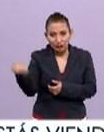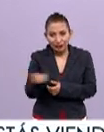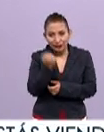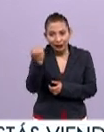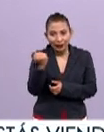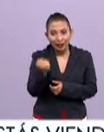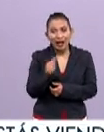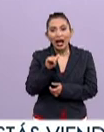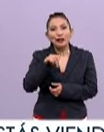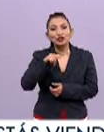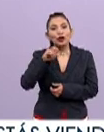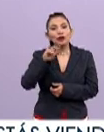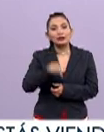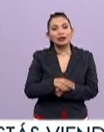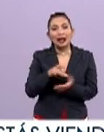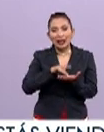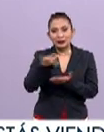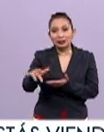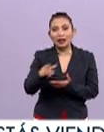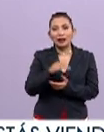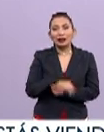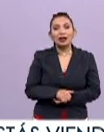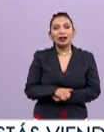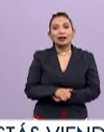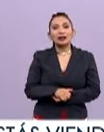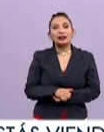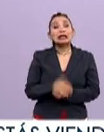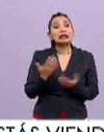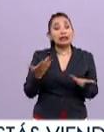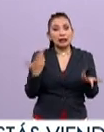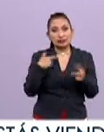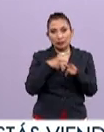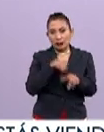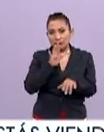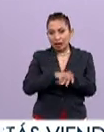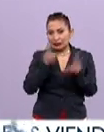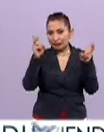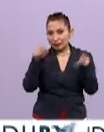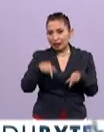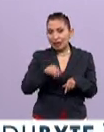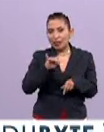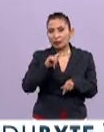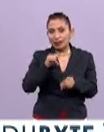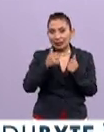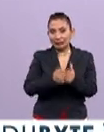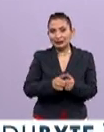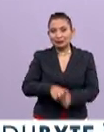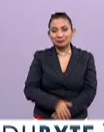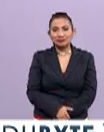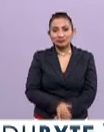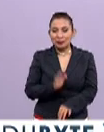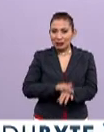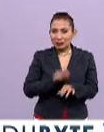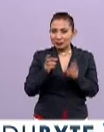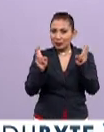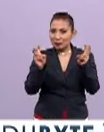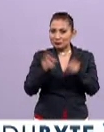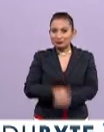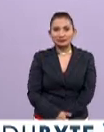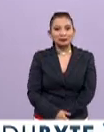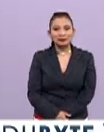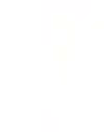éxito. Gracias. Gracias, Antonio. Gracias, gracias, gracias. Gracias, Antonio. Muchas gracias. Y nosotros continuamos con más aquí en Dubán. No se vaya. Todavía tenemos más cosas.